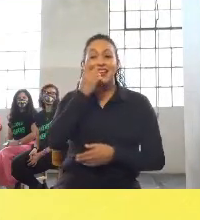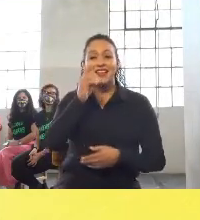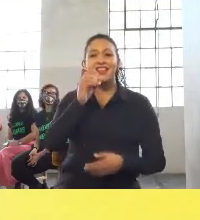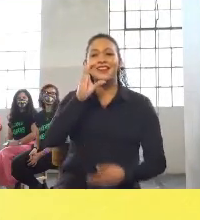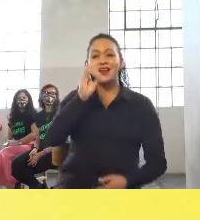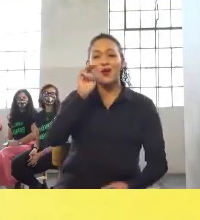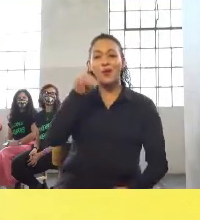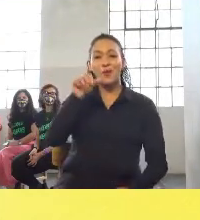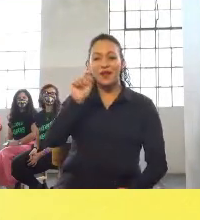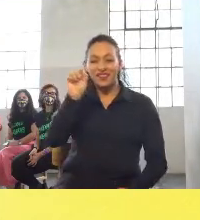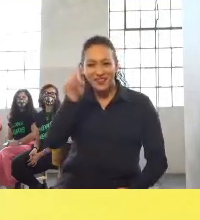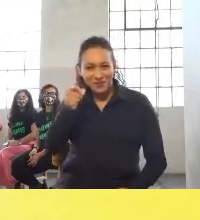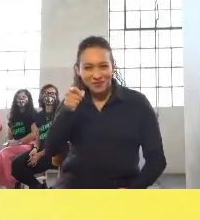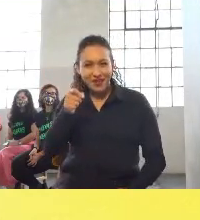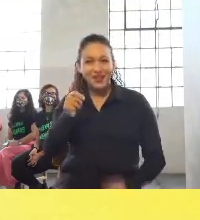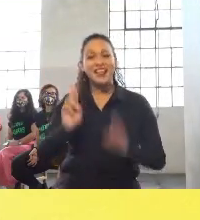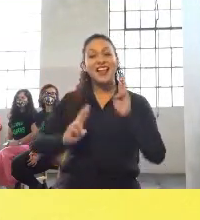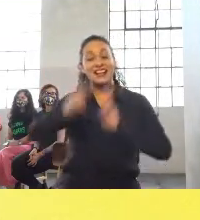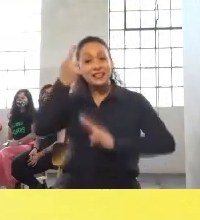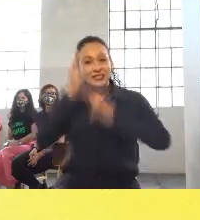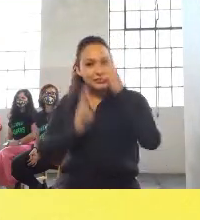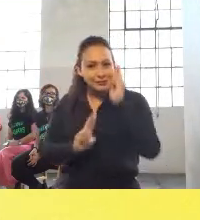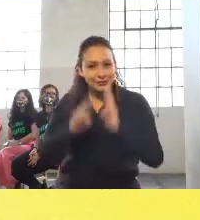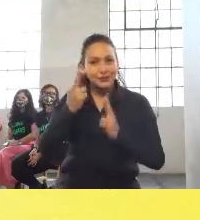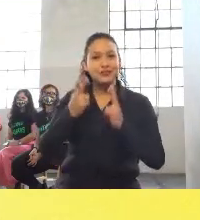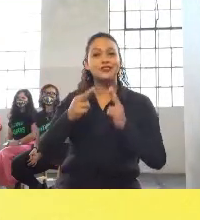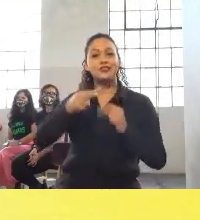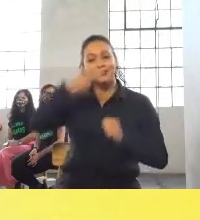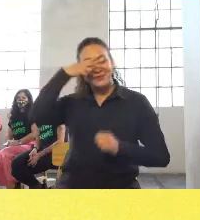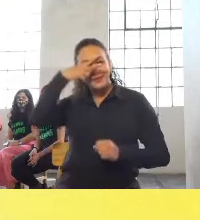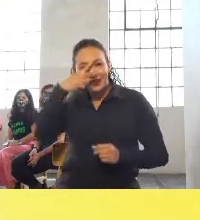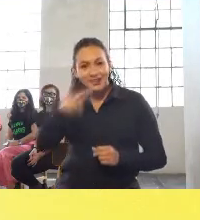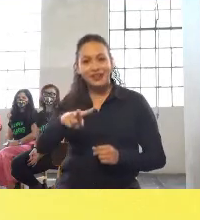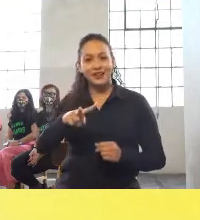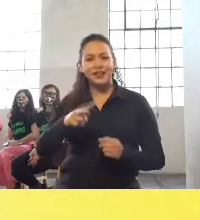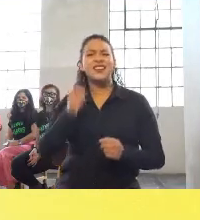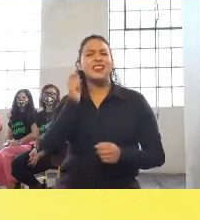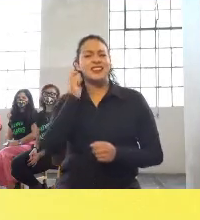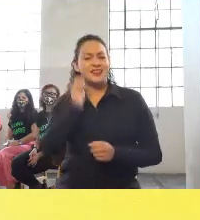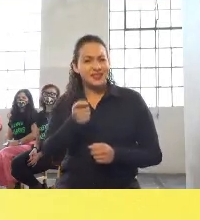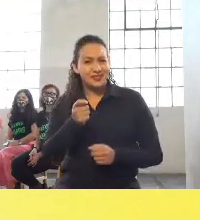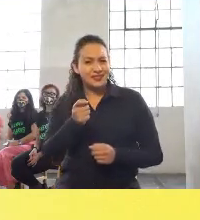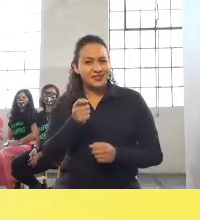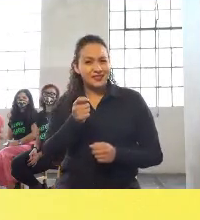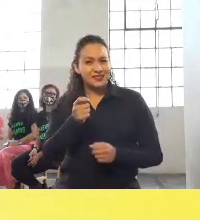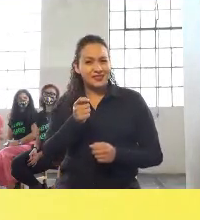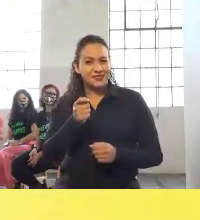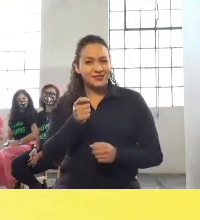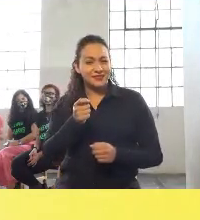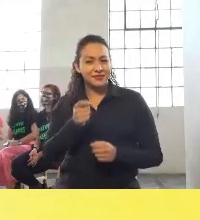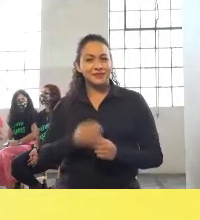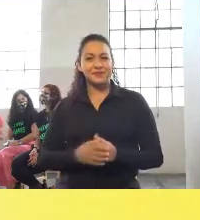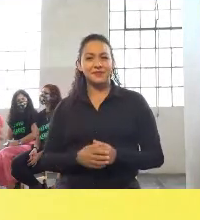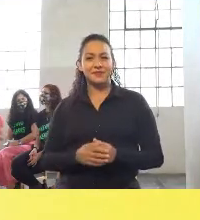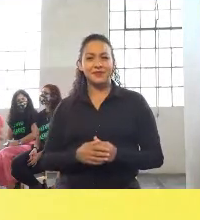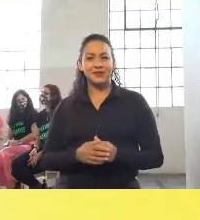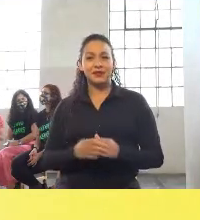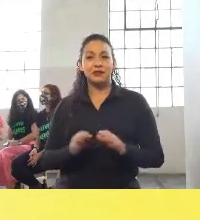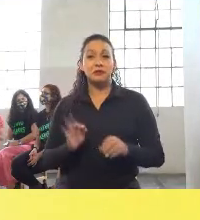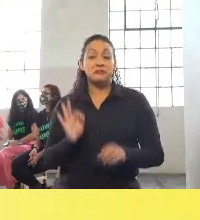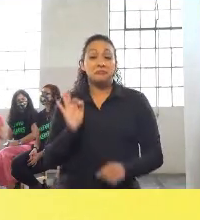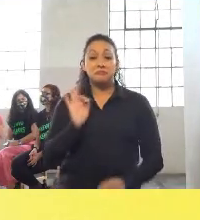hablando de la revolución mexicana, sino de la revolución coma mexicana, que hace alusión a mi visión de un necesario